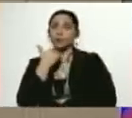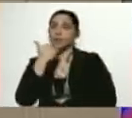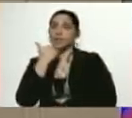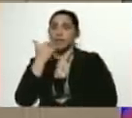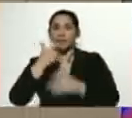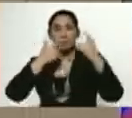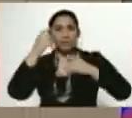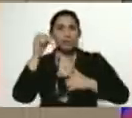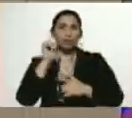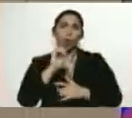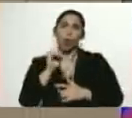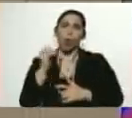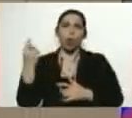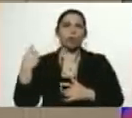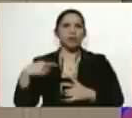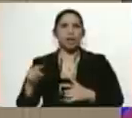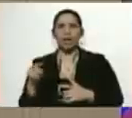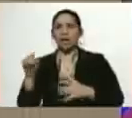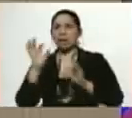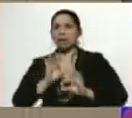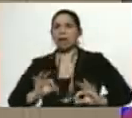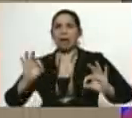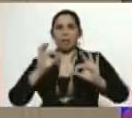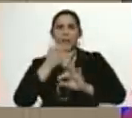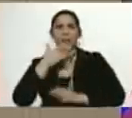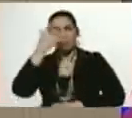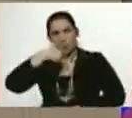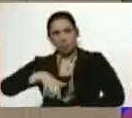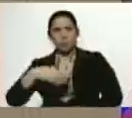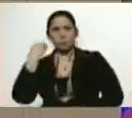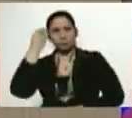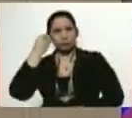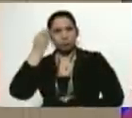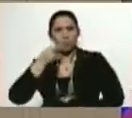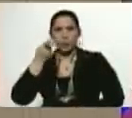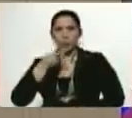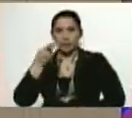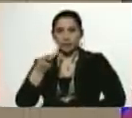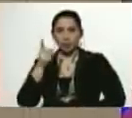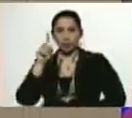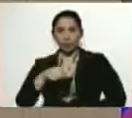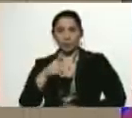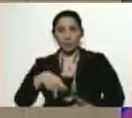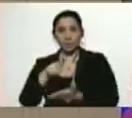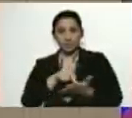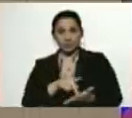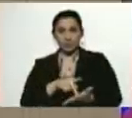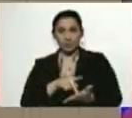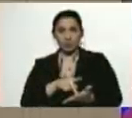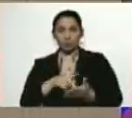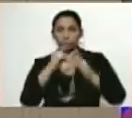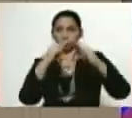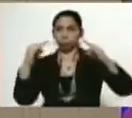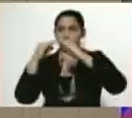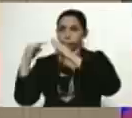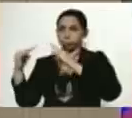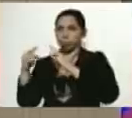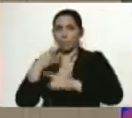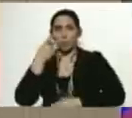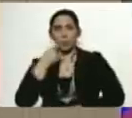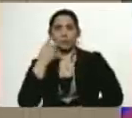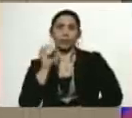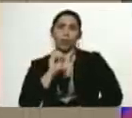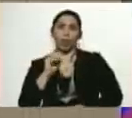chavismo o que no tenga ningún tipo de filiación política, que incluso participen en toldas políticas, en partidos